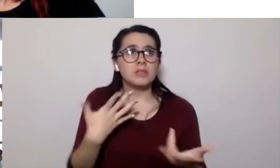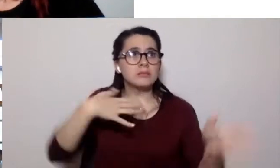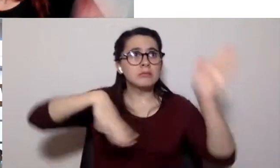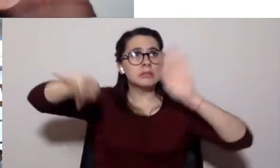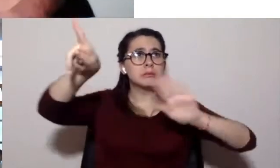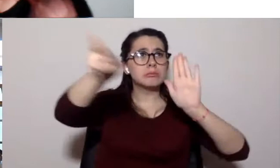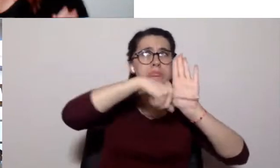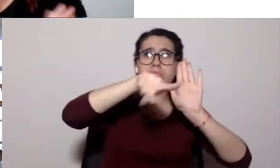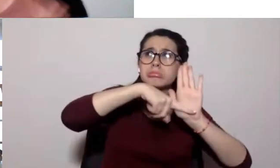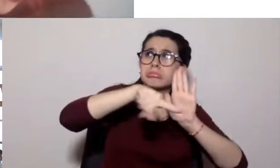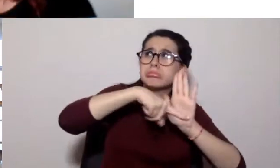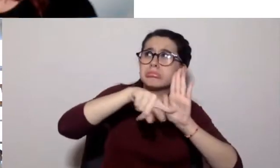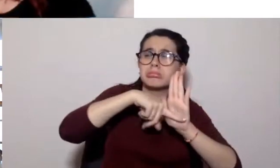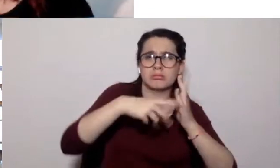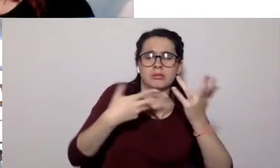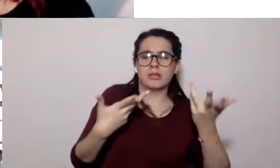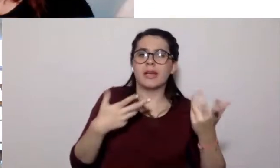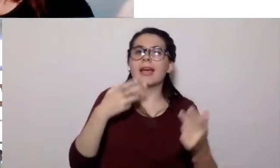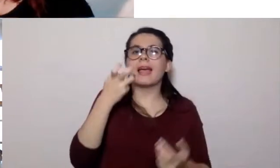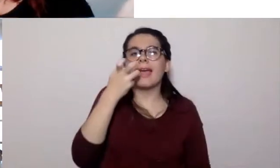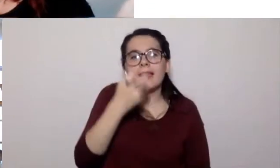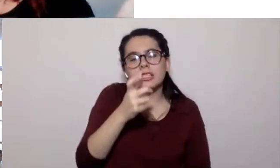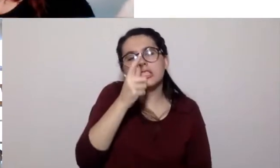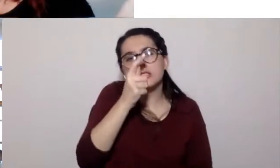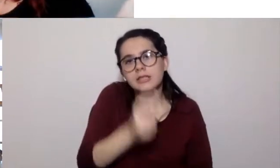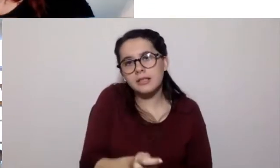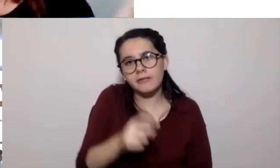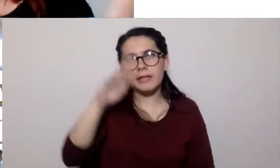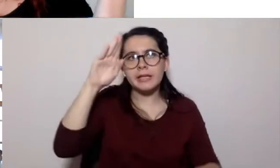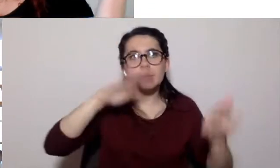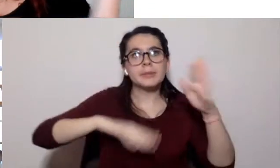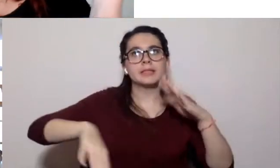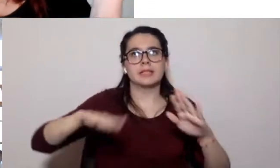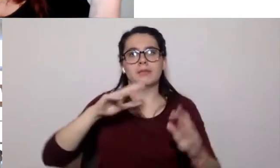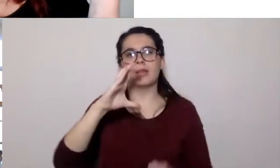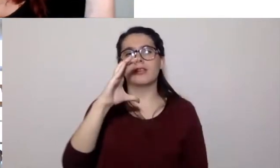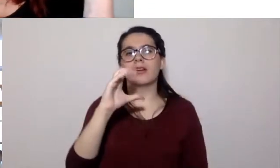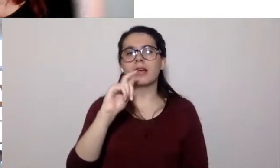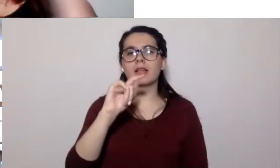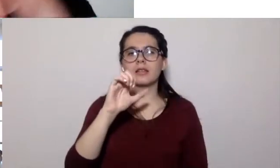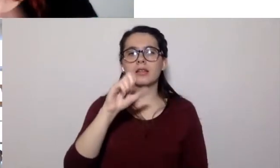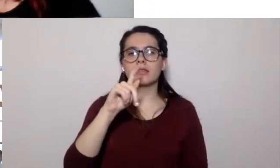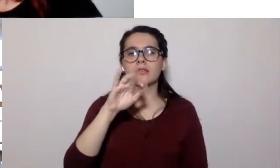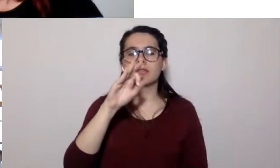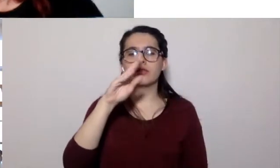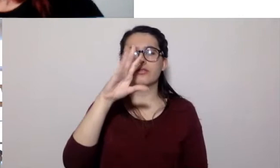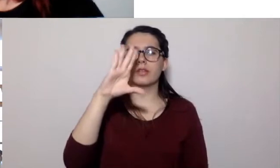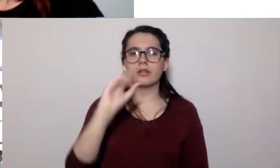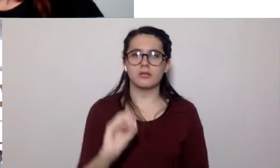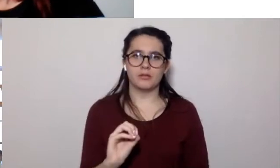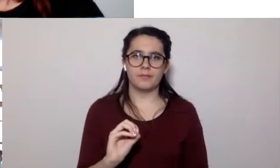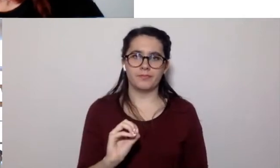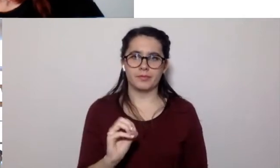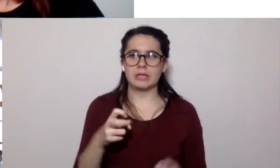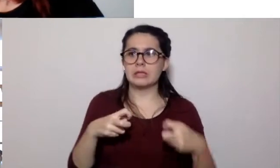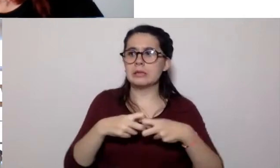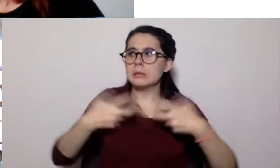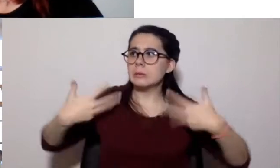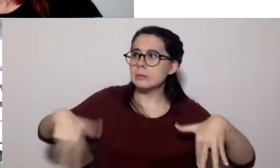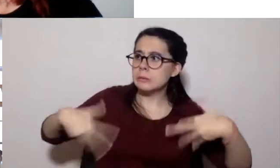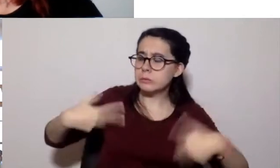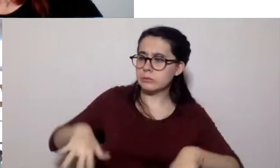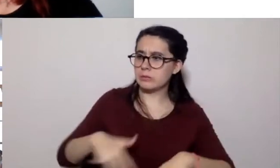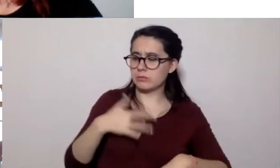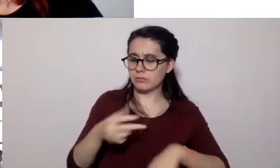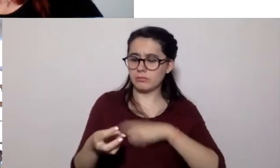catastrófico, ¿no? Al fatalismo. Que te pones, y aparte, te pones ansiosa, te estresas y